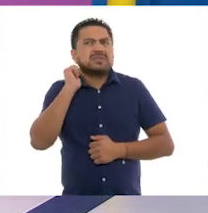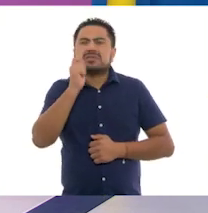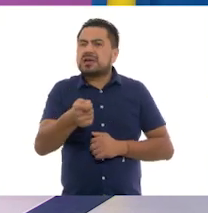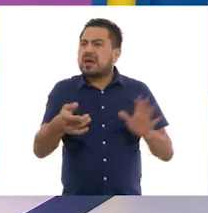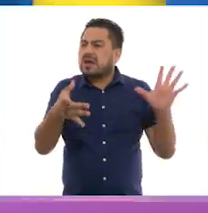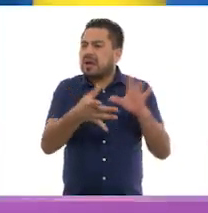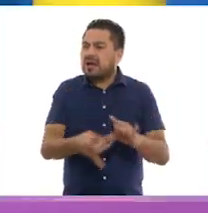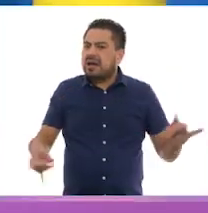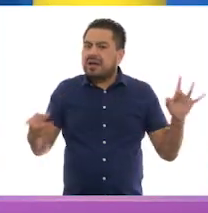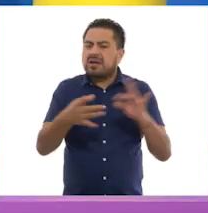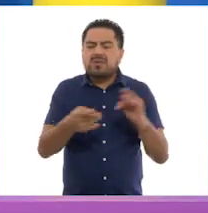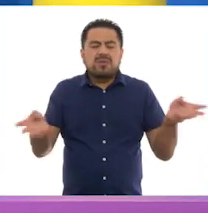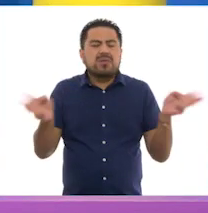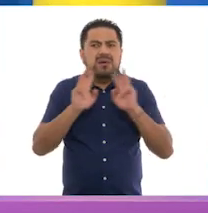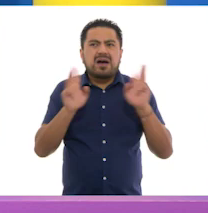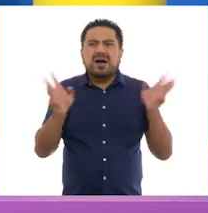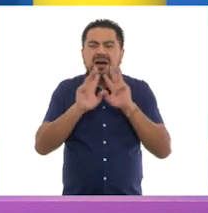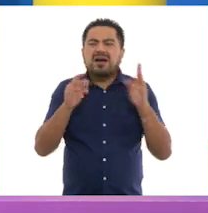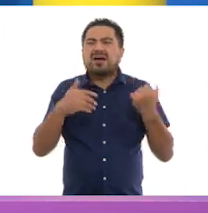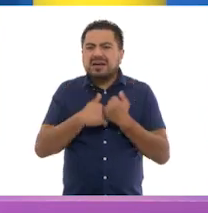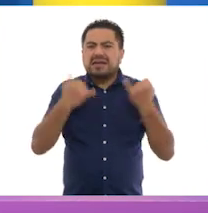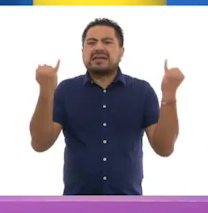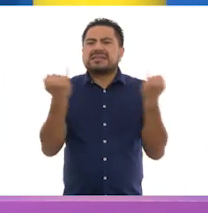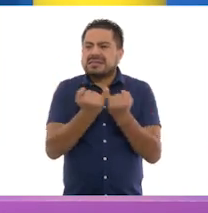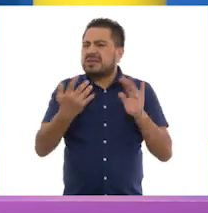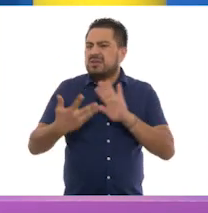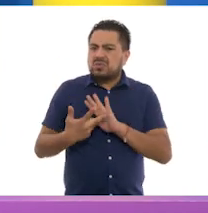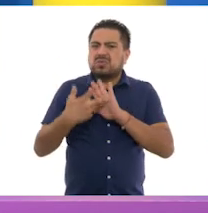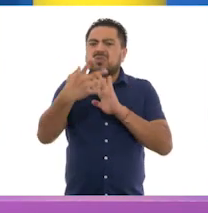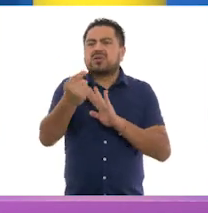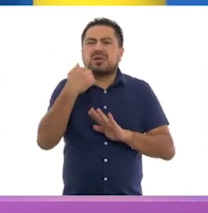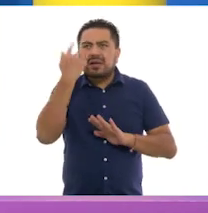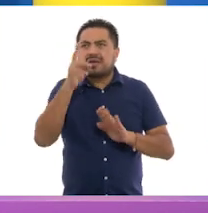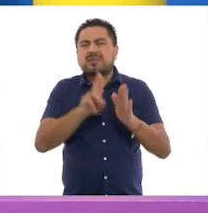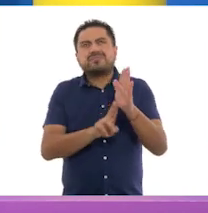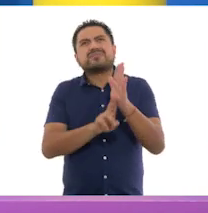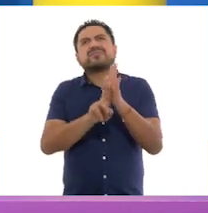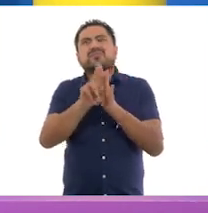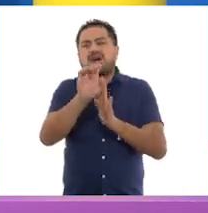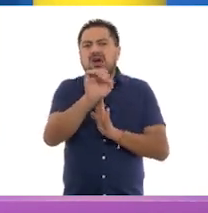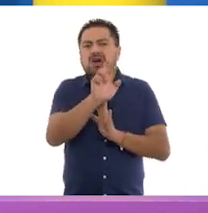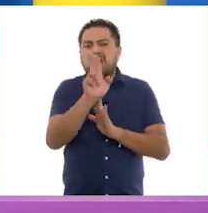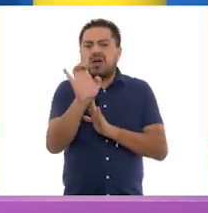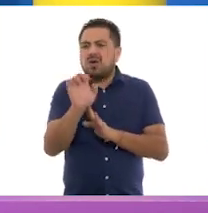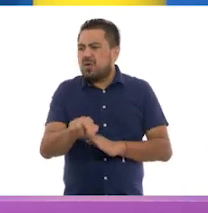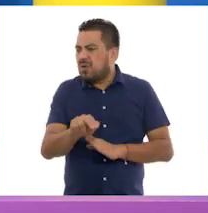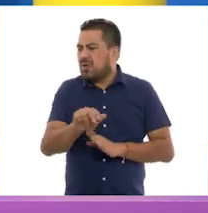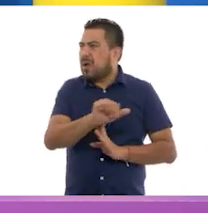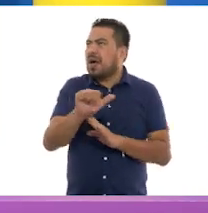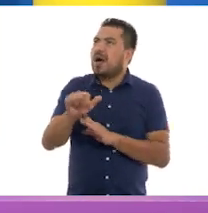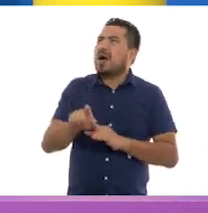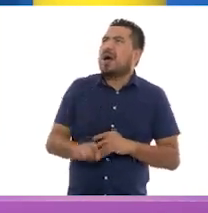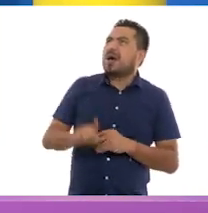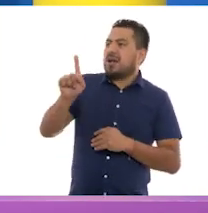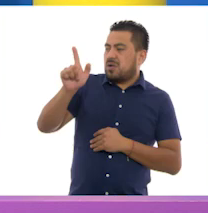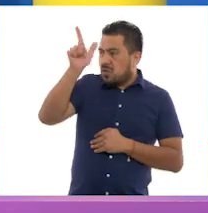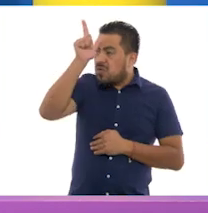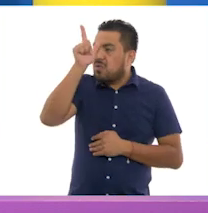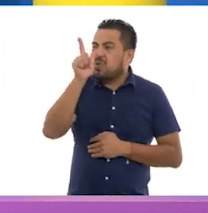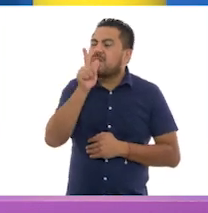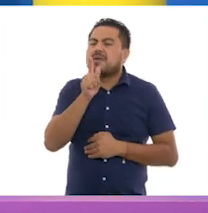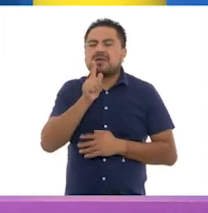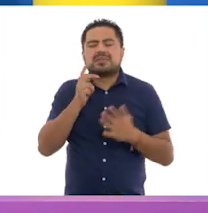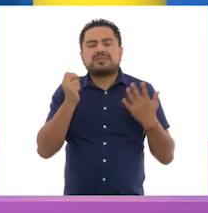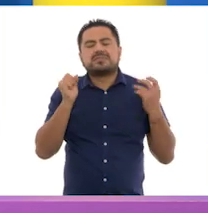dijo? ¿Sí? ¡Wow! Yo quiero ser uno de los astronautas que viajen en la cápsula Orión con rumbo a la Luna, un